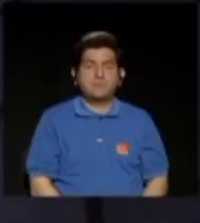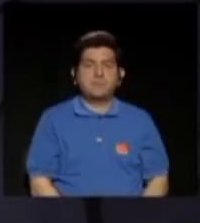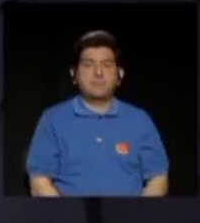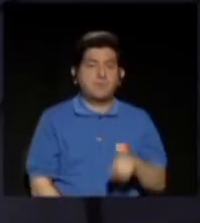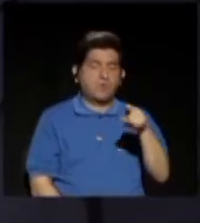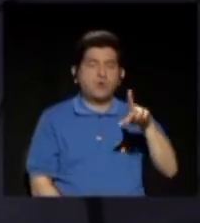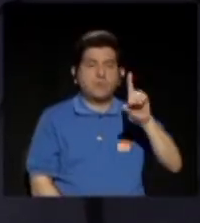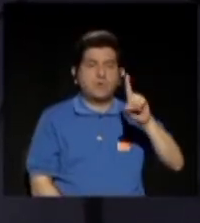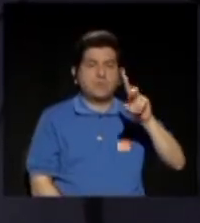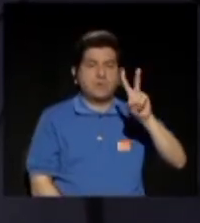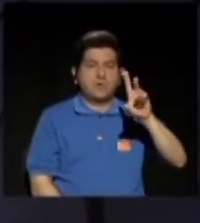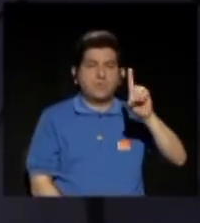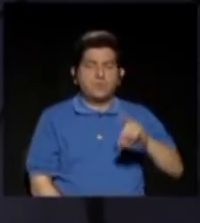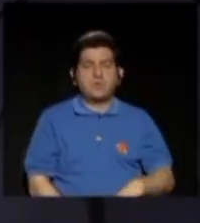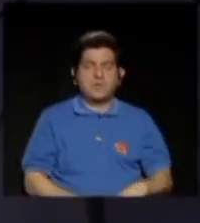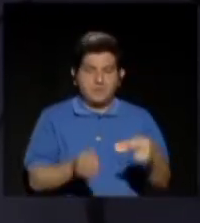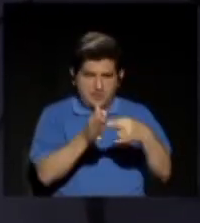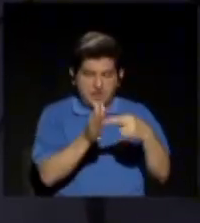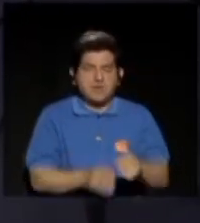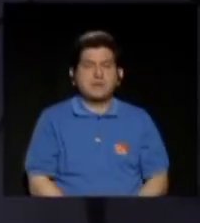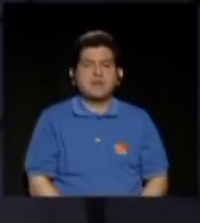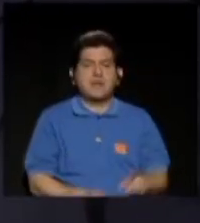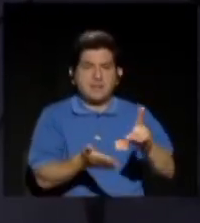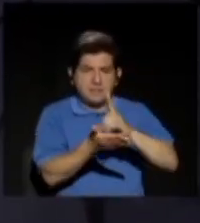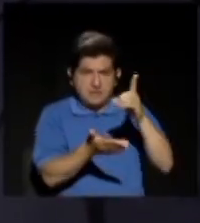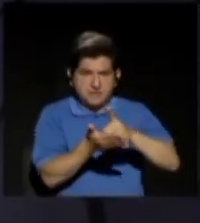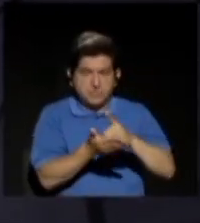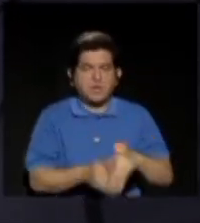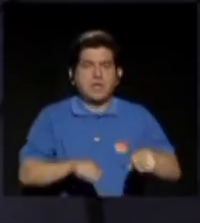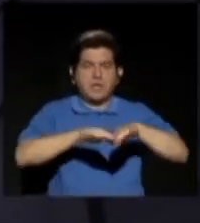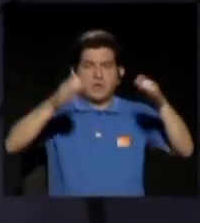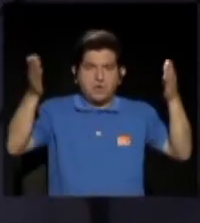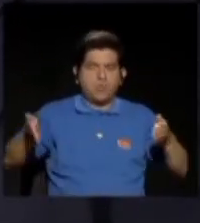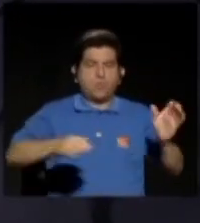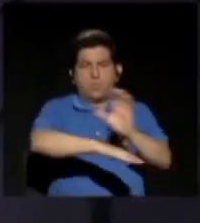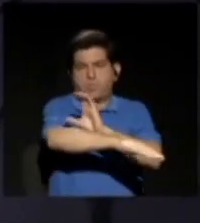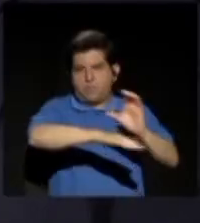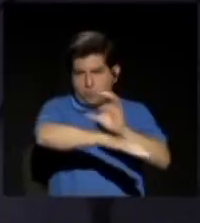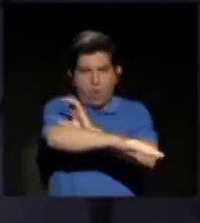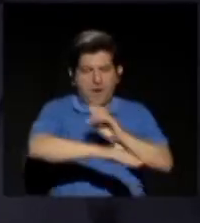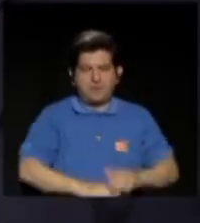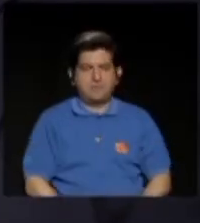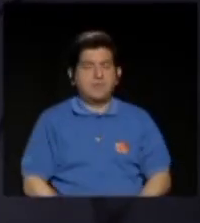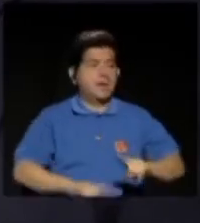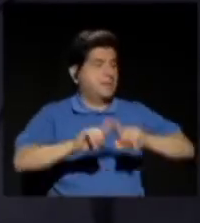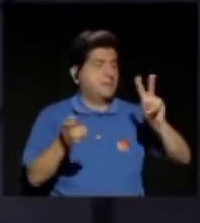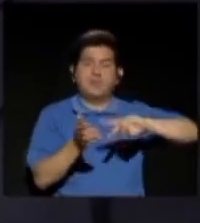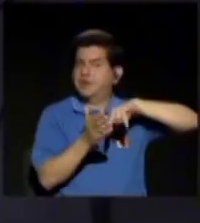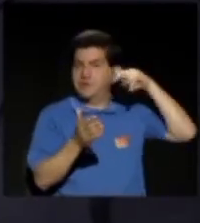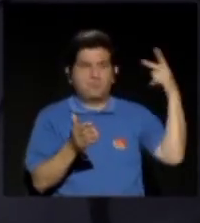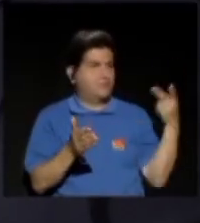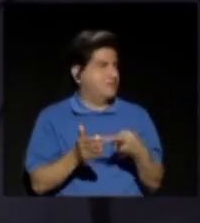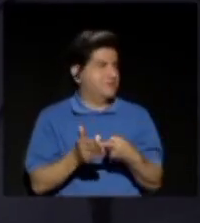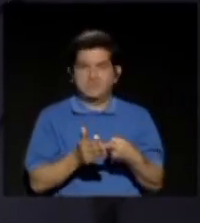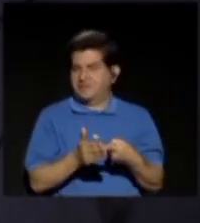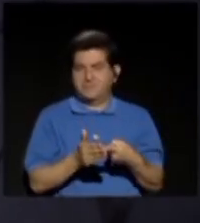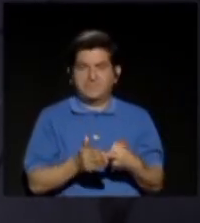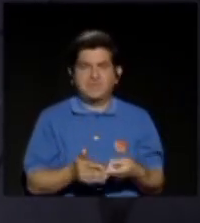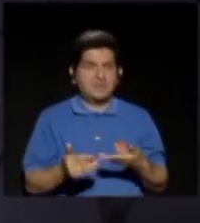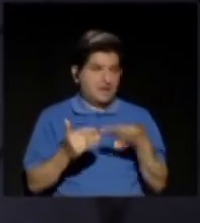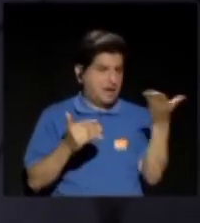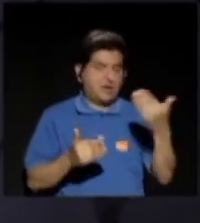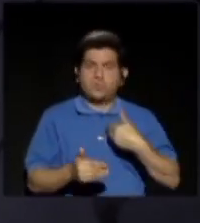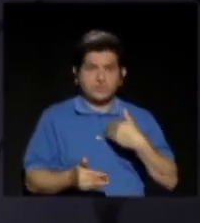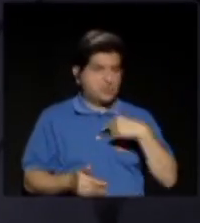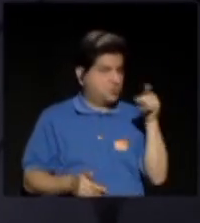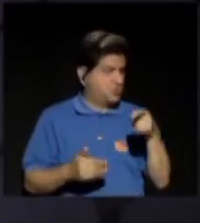las revistas, el diccionario, el mueble para computadora, pero efectivamente no quiere decir que ya ningún hogar